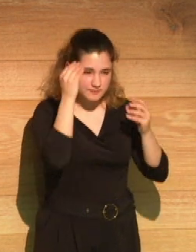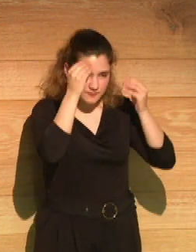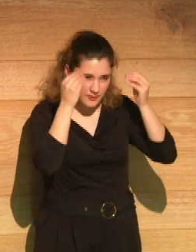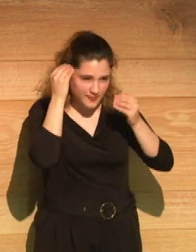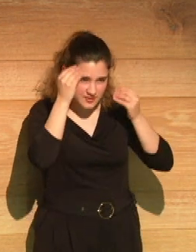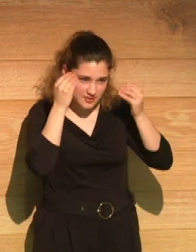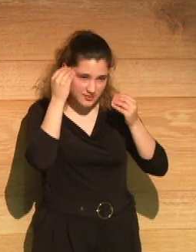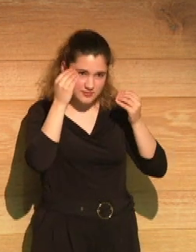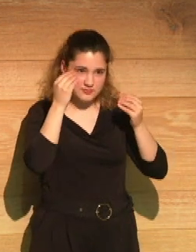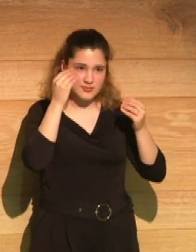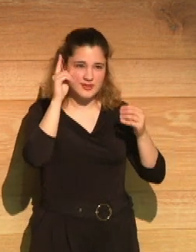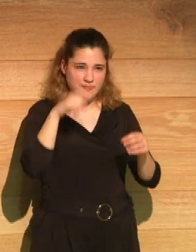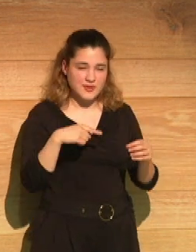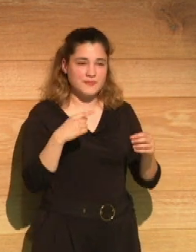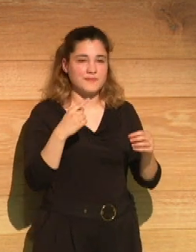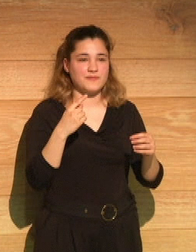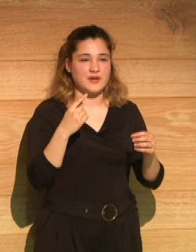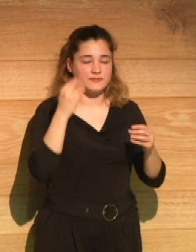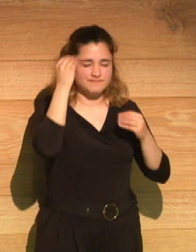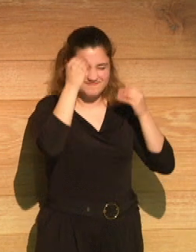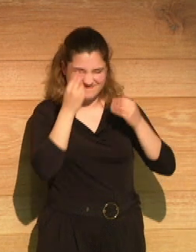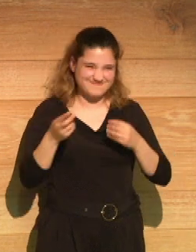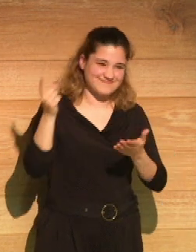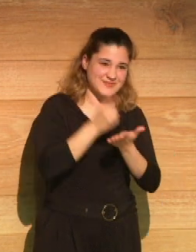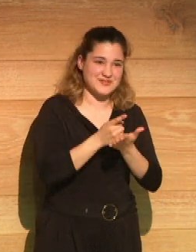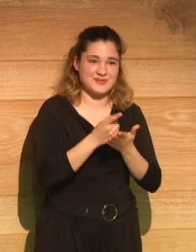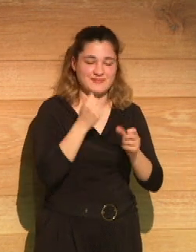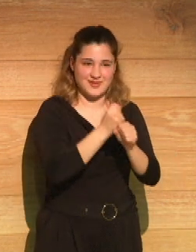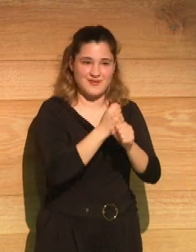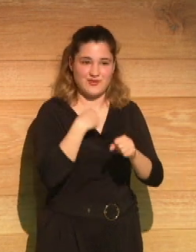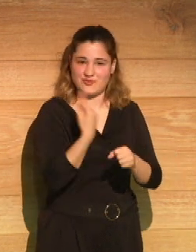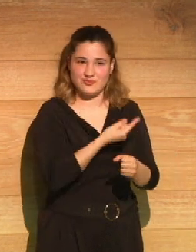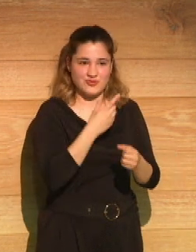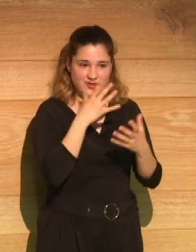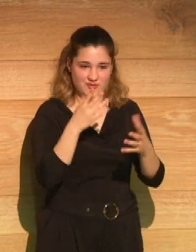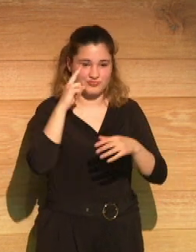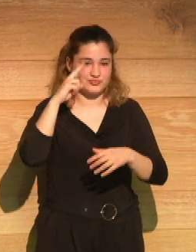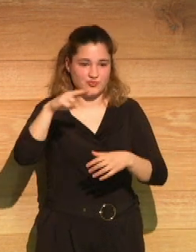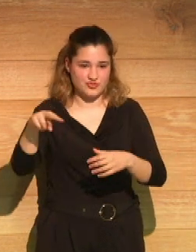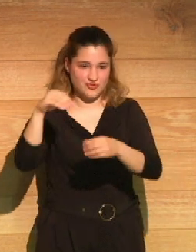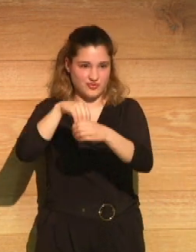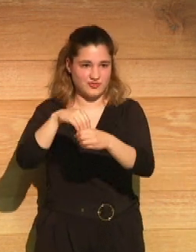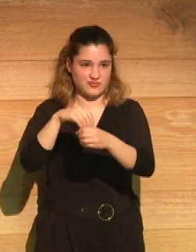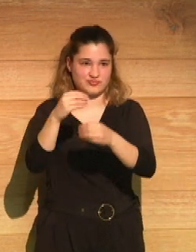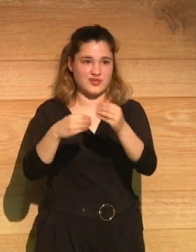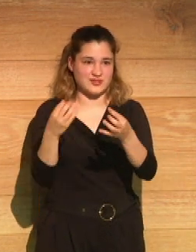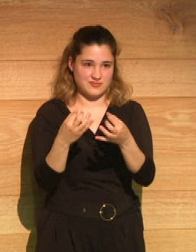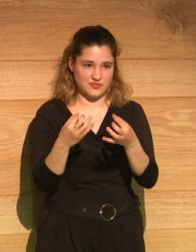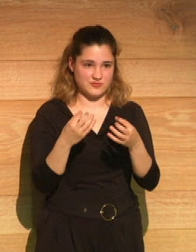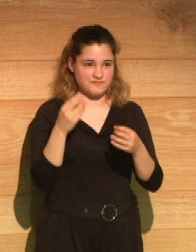reflexionar y nos obliga a repensar el trabajo que hacemos en los museos, a repensar,